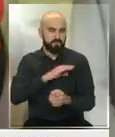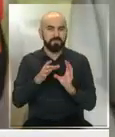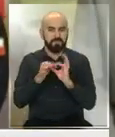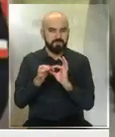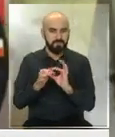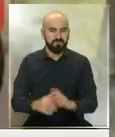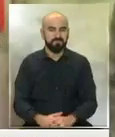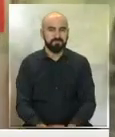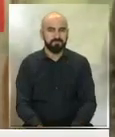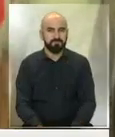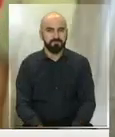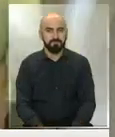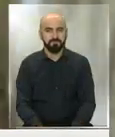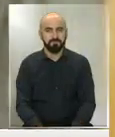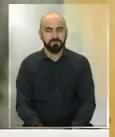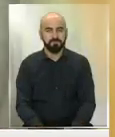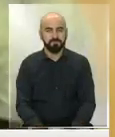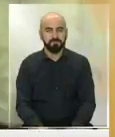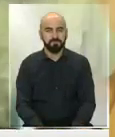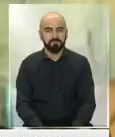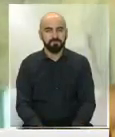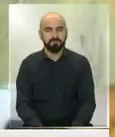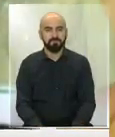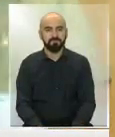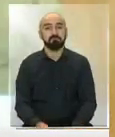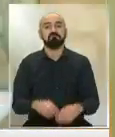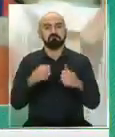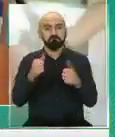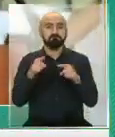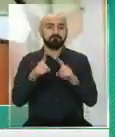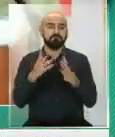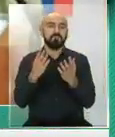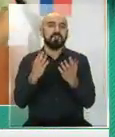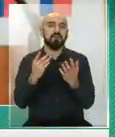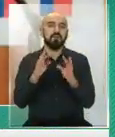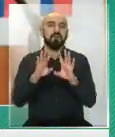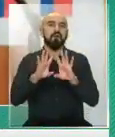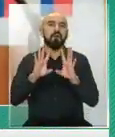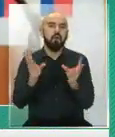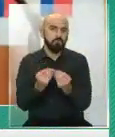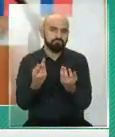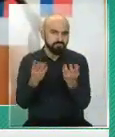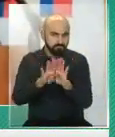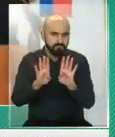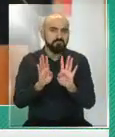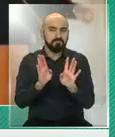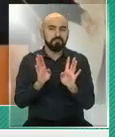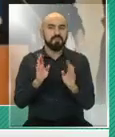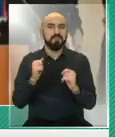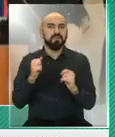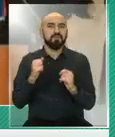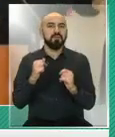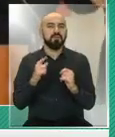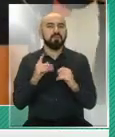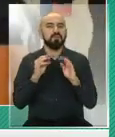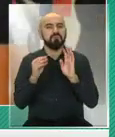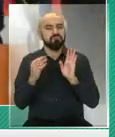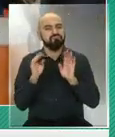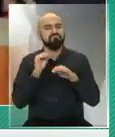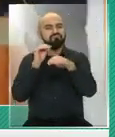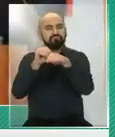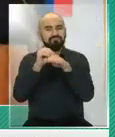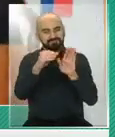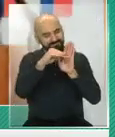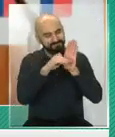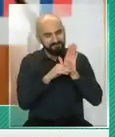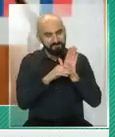Jorge. Muchas gracias. Bien, de esa forma concluye, no va a hablar nadie más, no. Concluye las medidas, ¿ah? Medidas que van a